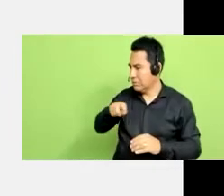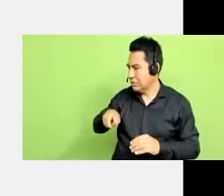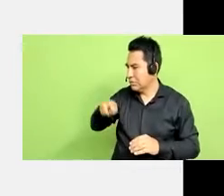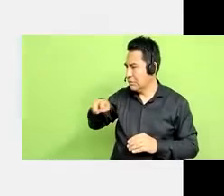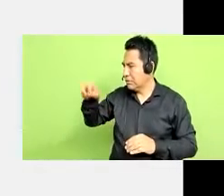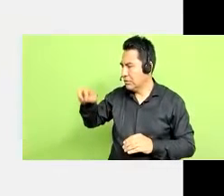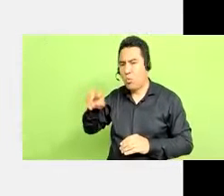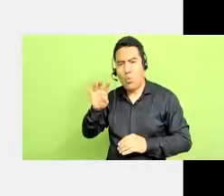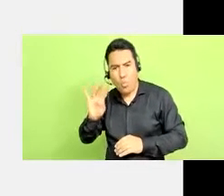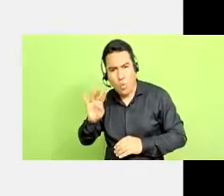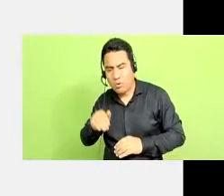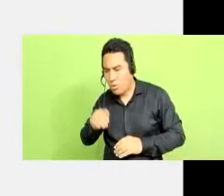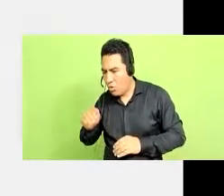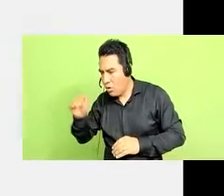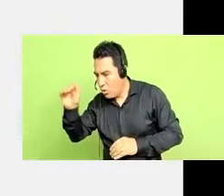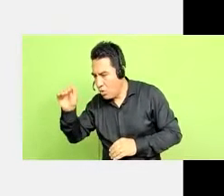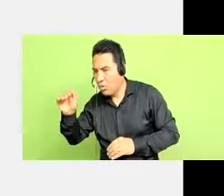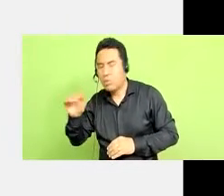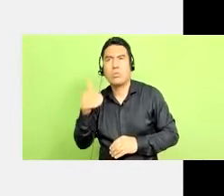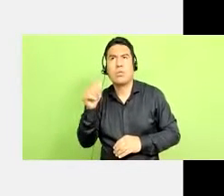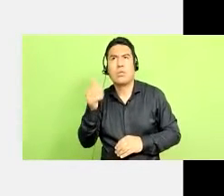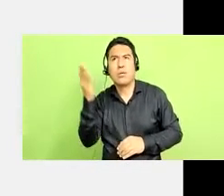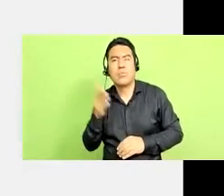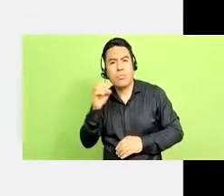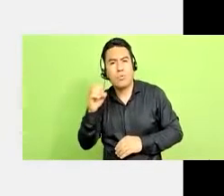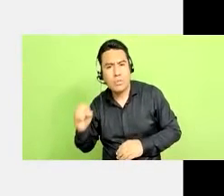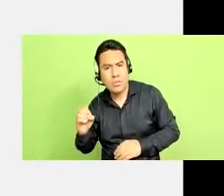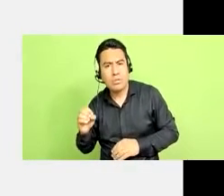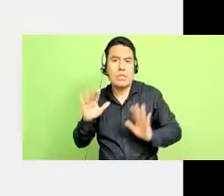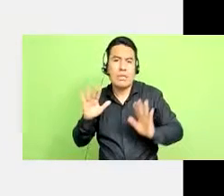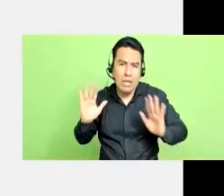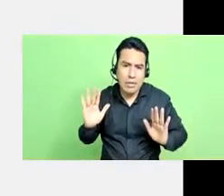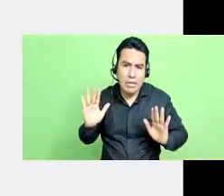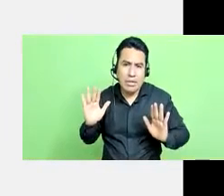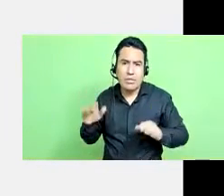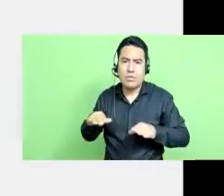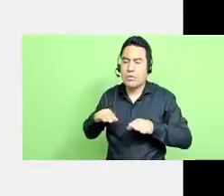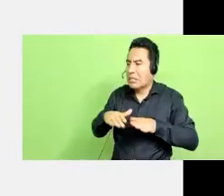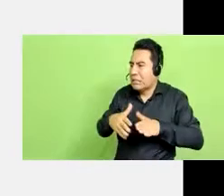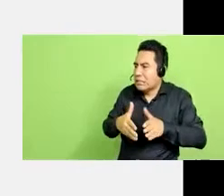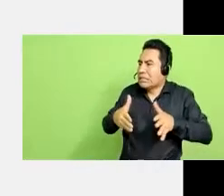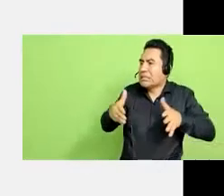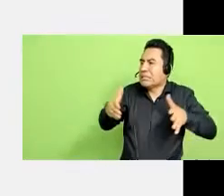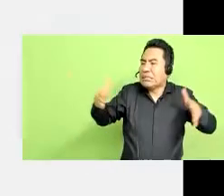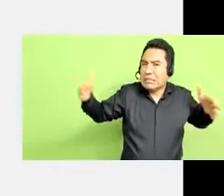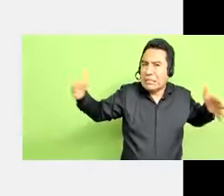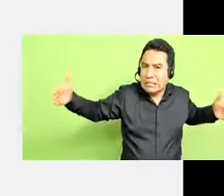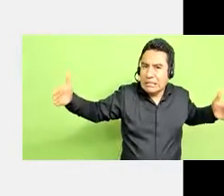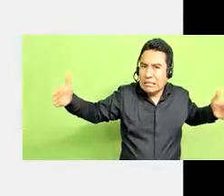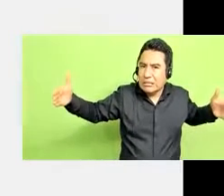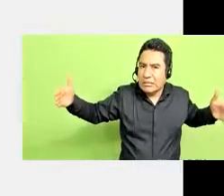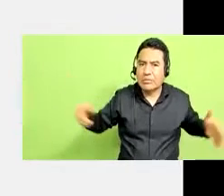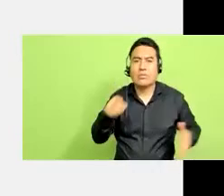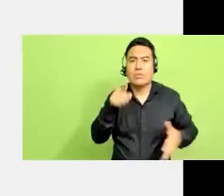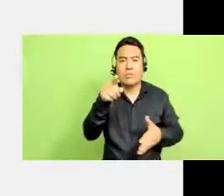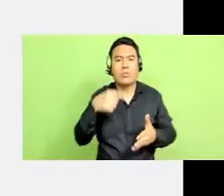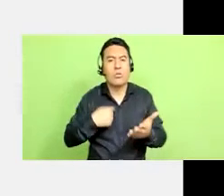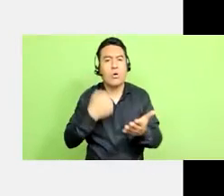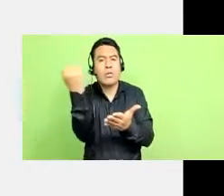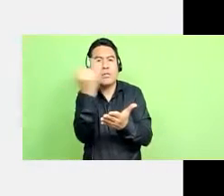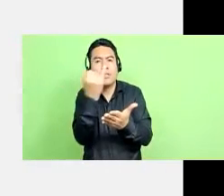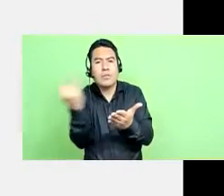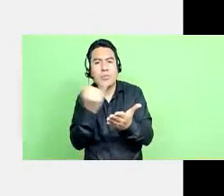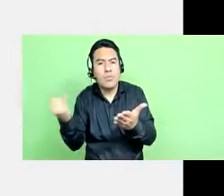aplicándole al 10 por ciento significa de que yo voy a tener una mayor longitud entonces el desarrollo o el diseño que yo proponga